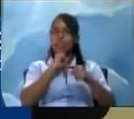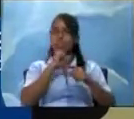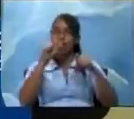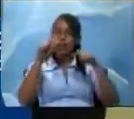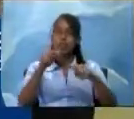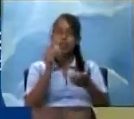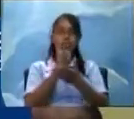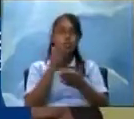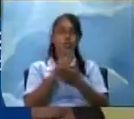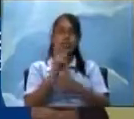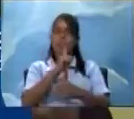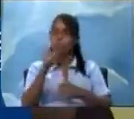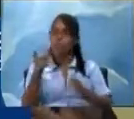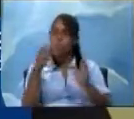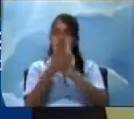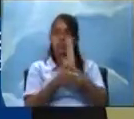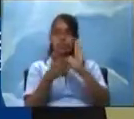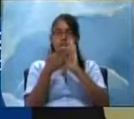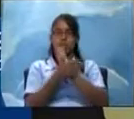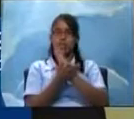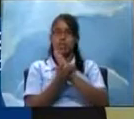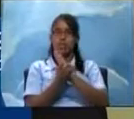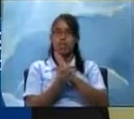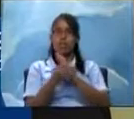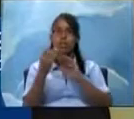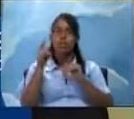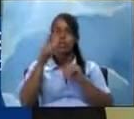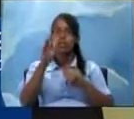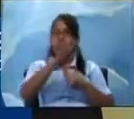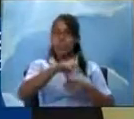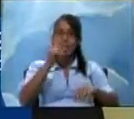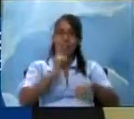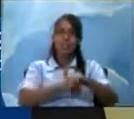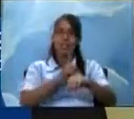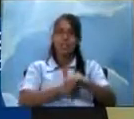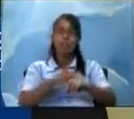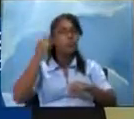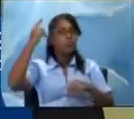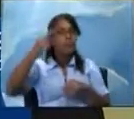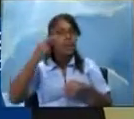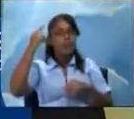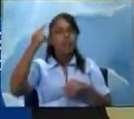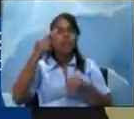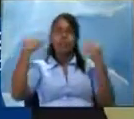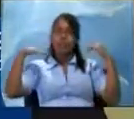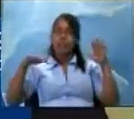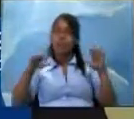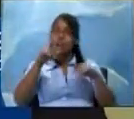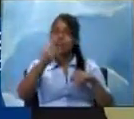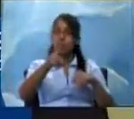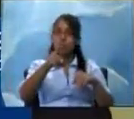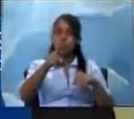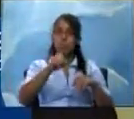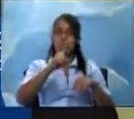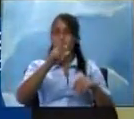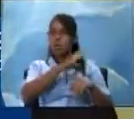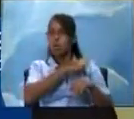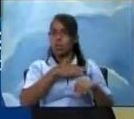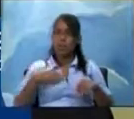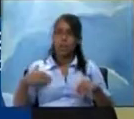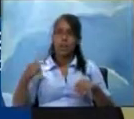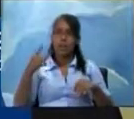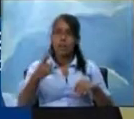es que esto todavía no ha sucedido. Y que usted está a tiempo de reflexionar. Quizás usted, no